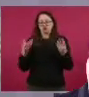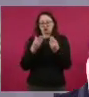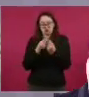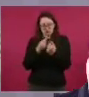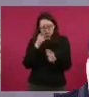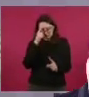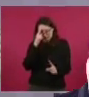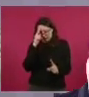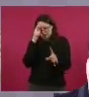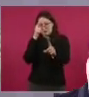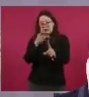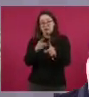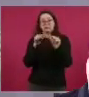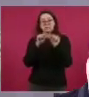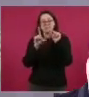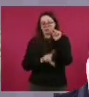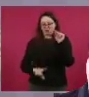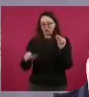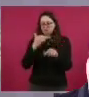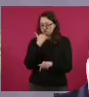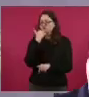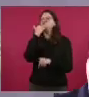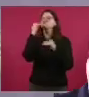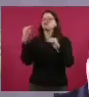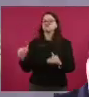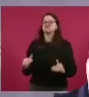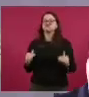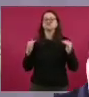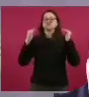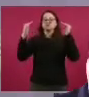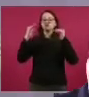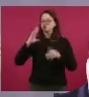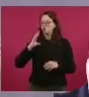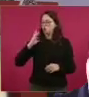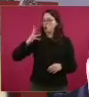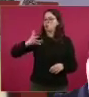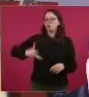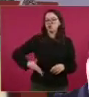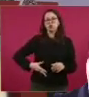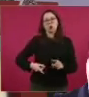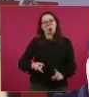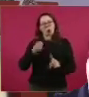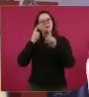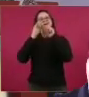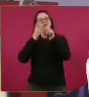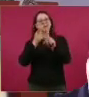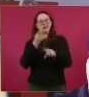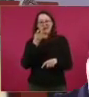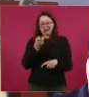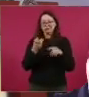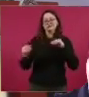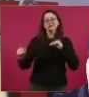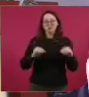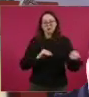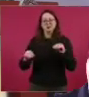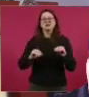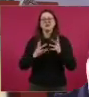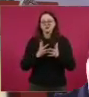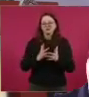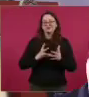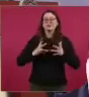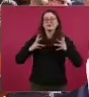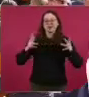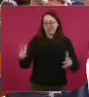de México, hacia enorgullecer a nuestro país, es un gran movimiento, una